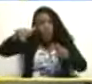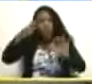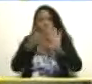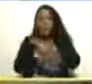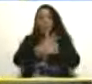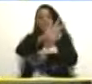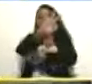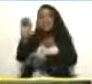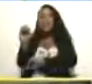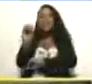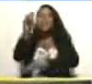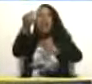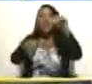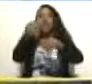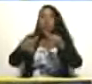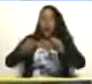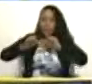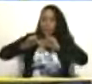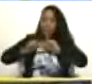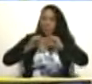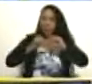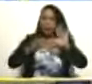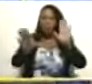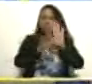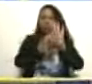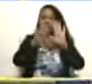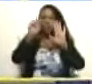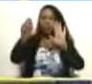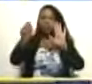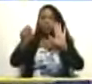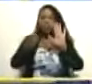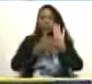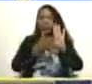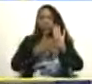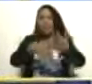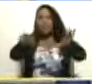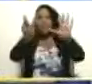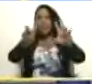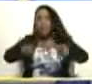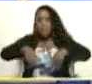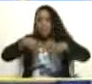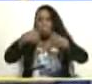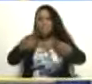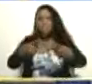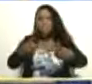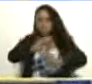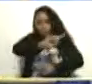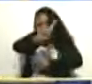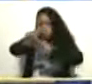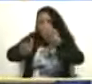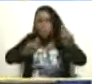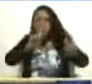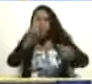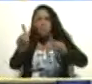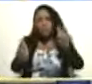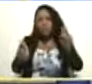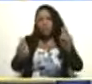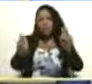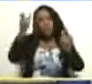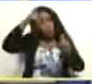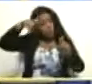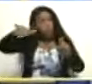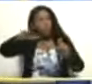elecciones consecutivas constitucionales y de ellas 7 referéndums consultivos.